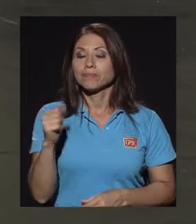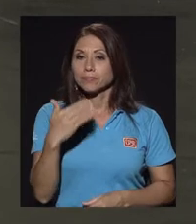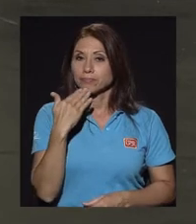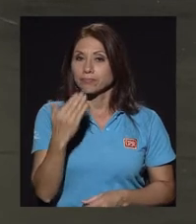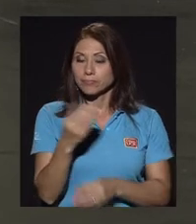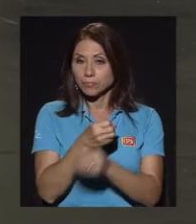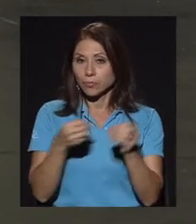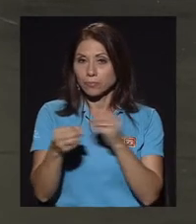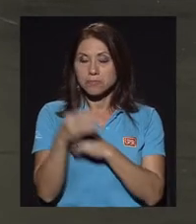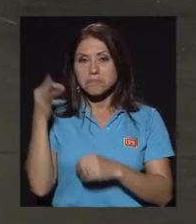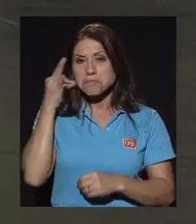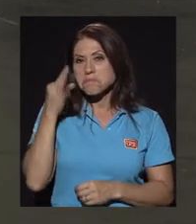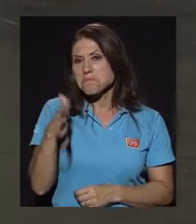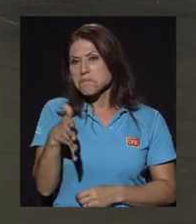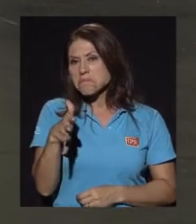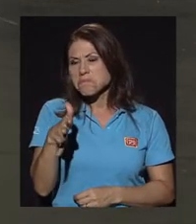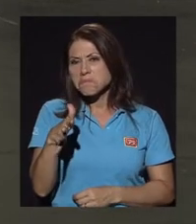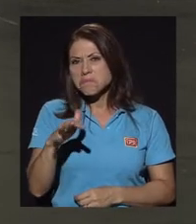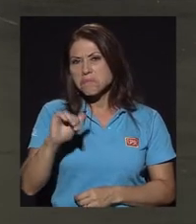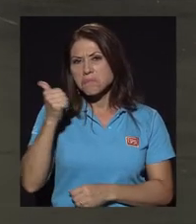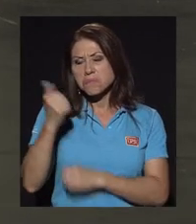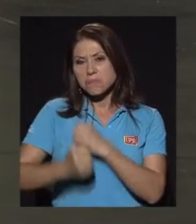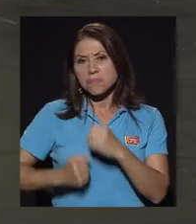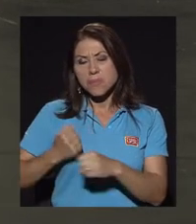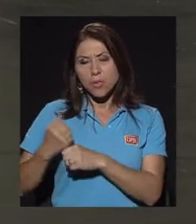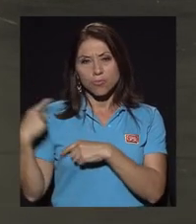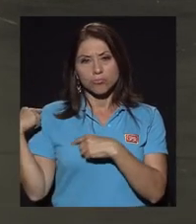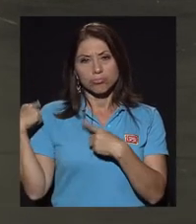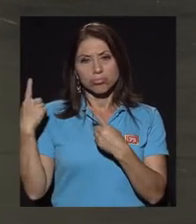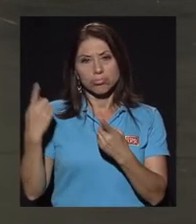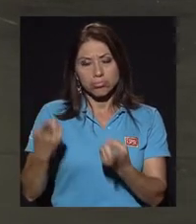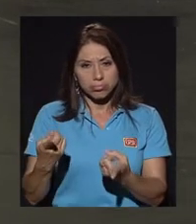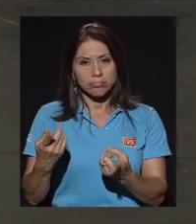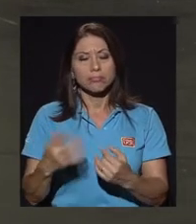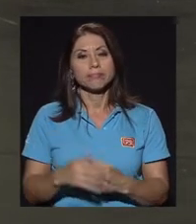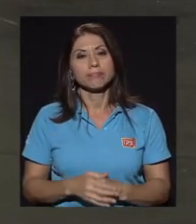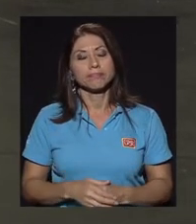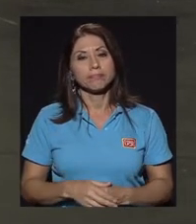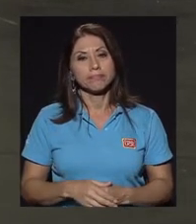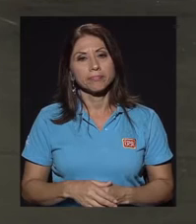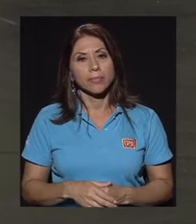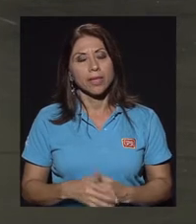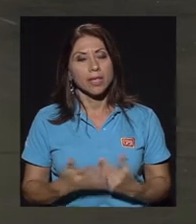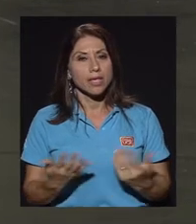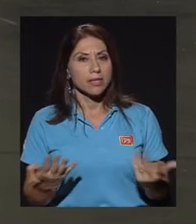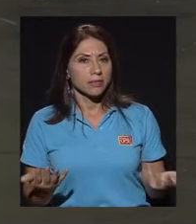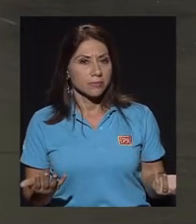La Oficina de la Mujer tiene alrededor de unos 10 años de existencia.